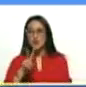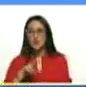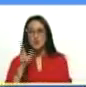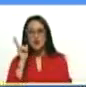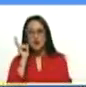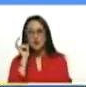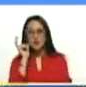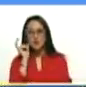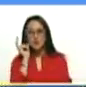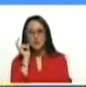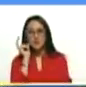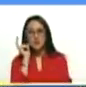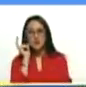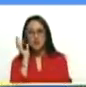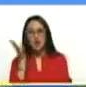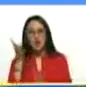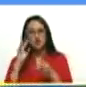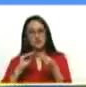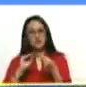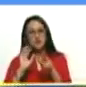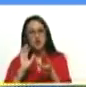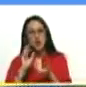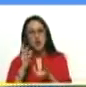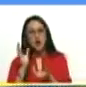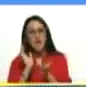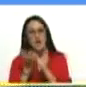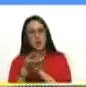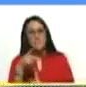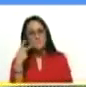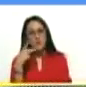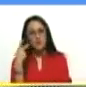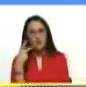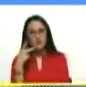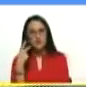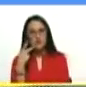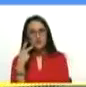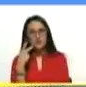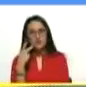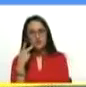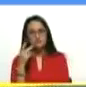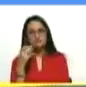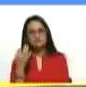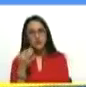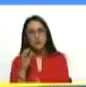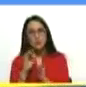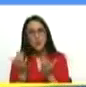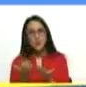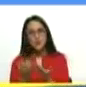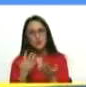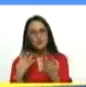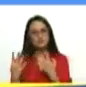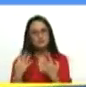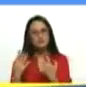escuchado el concepto geopolítico de la construcción de un mundo